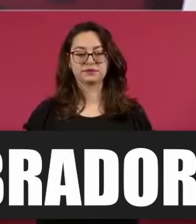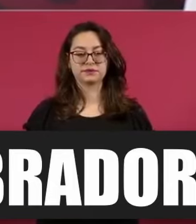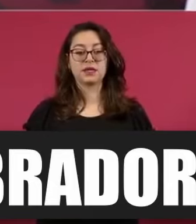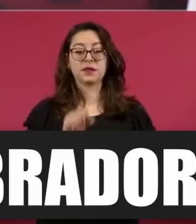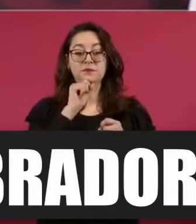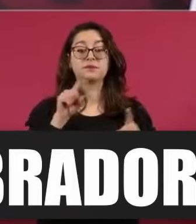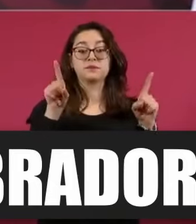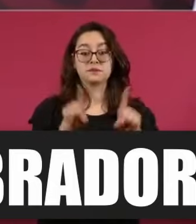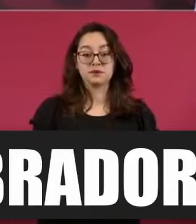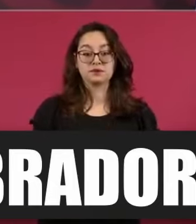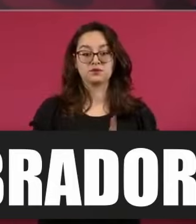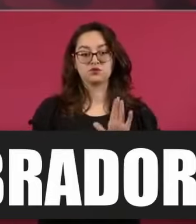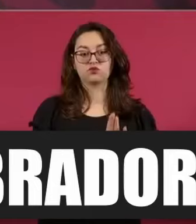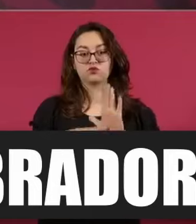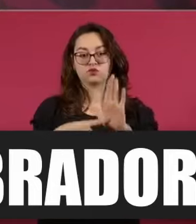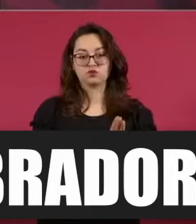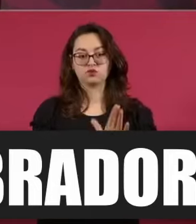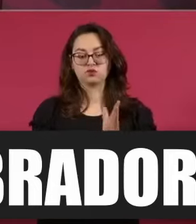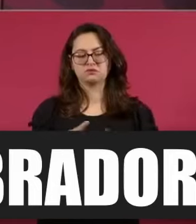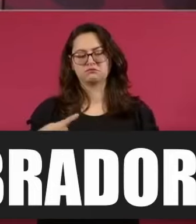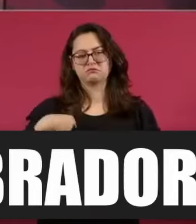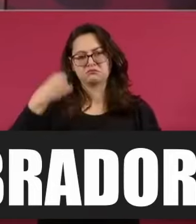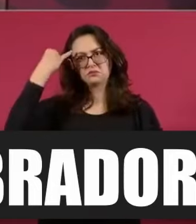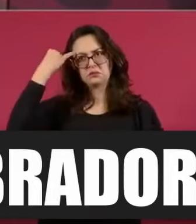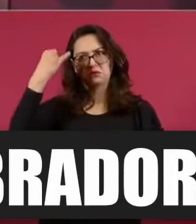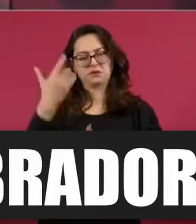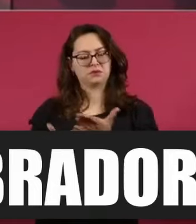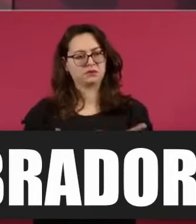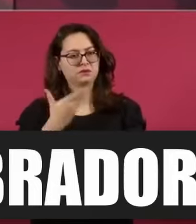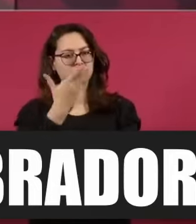dos iniciativas de reforma a la Constitución